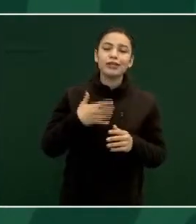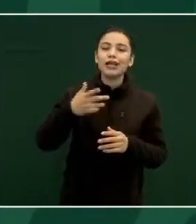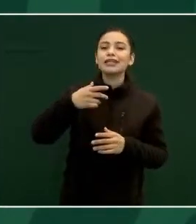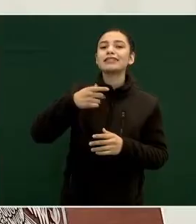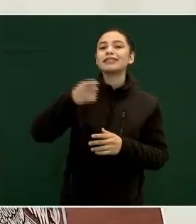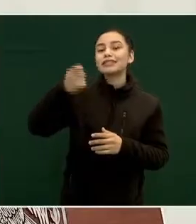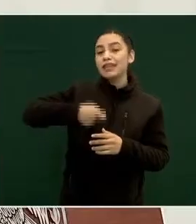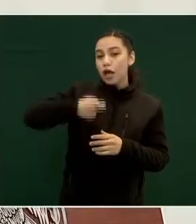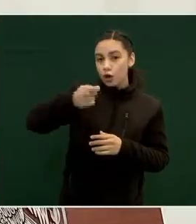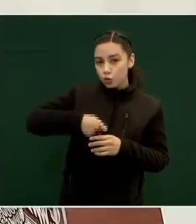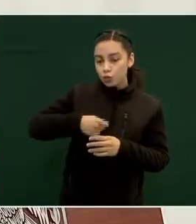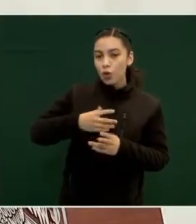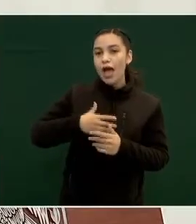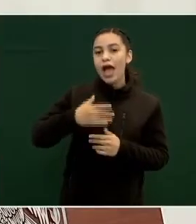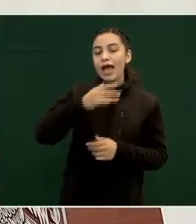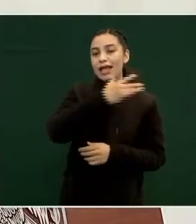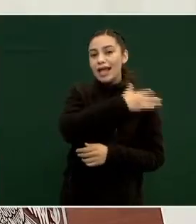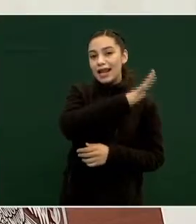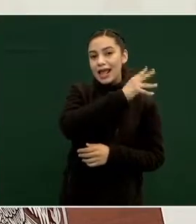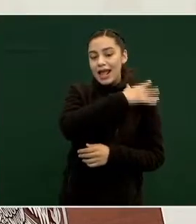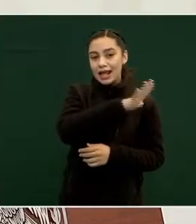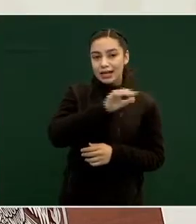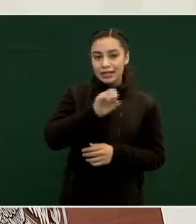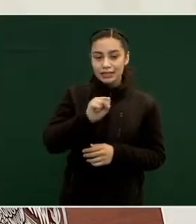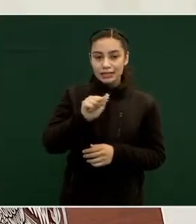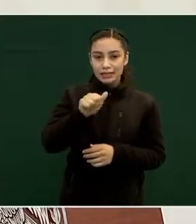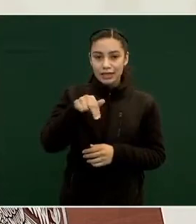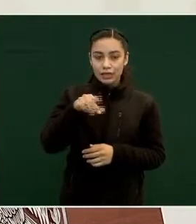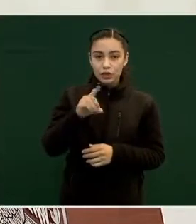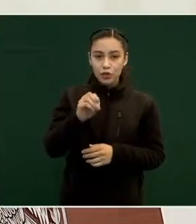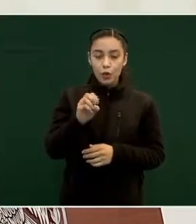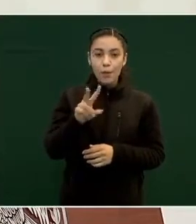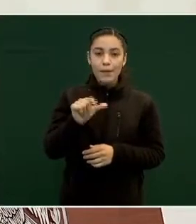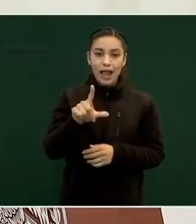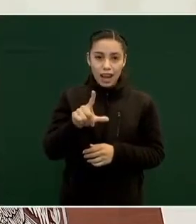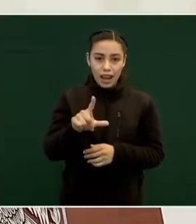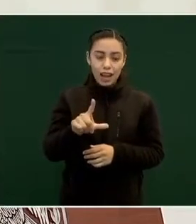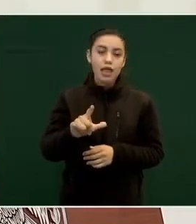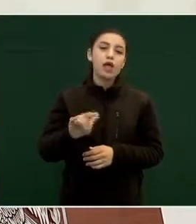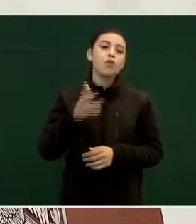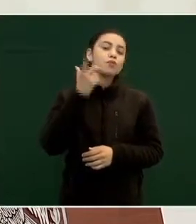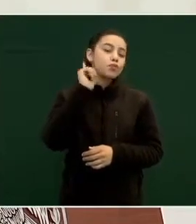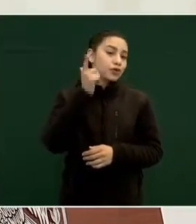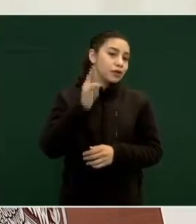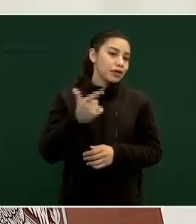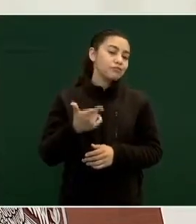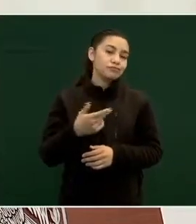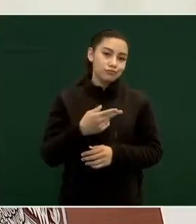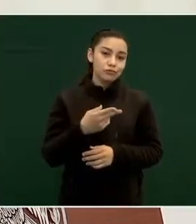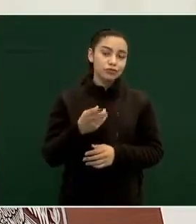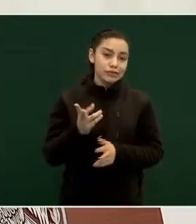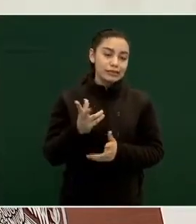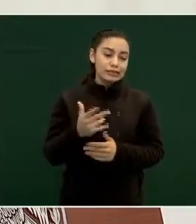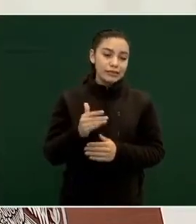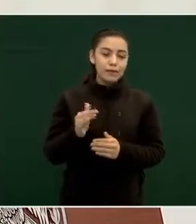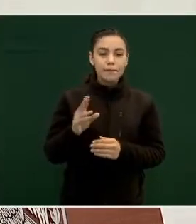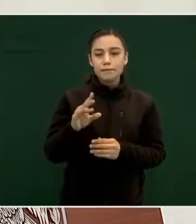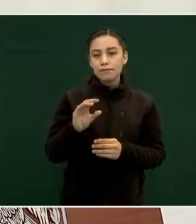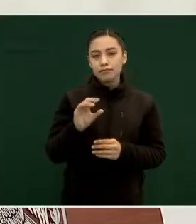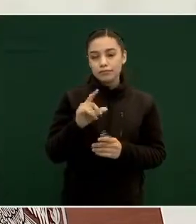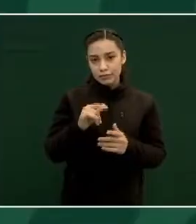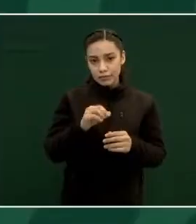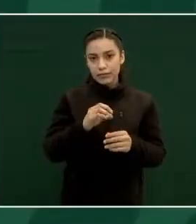general Sandoval y le deseamos que le sea leve este nuevo contagio